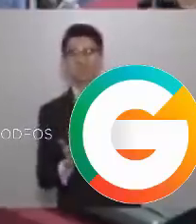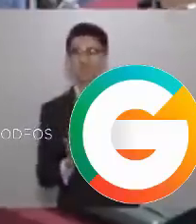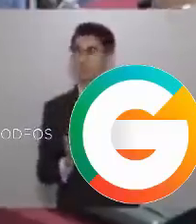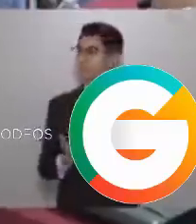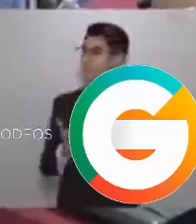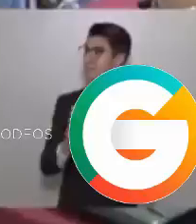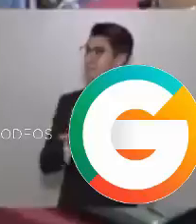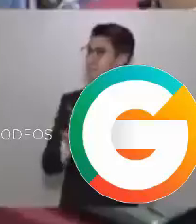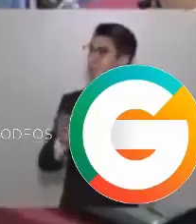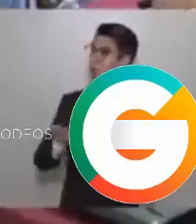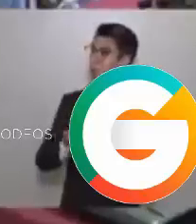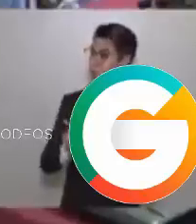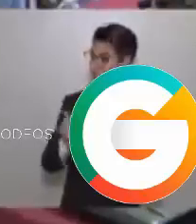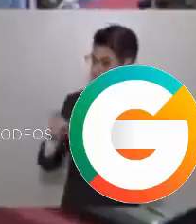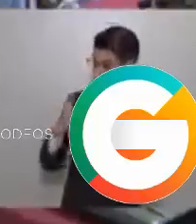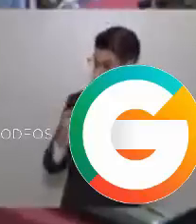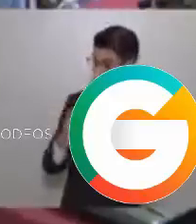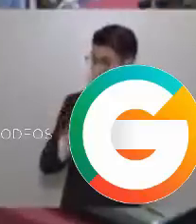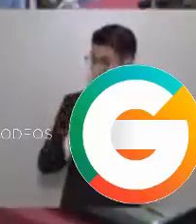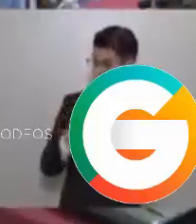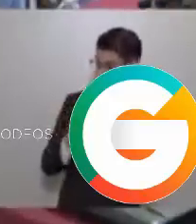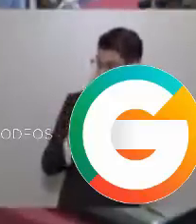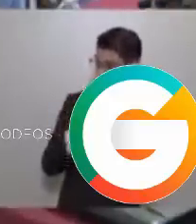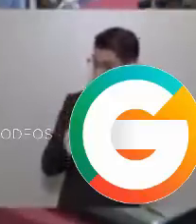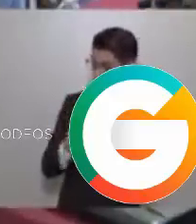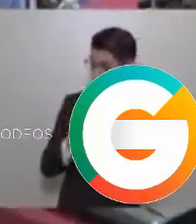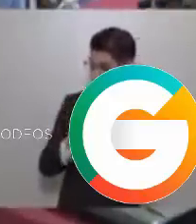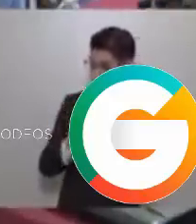segunda. ¿Cómo es? Por favor. Bueno,